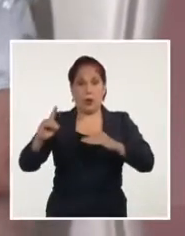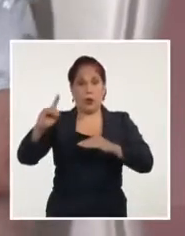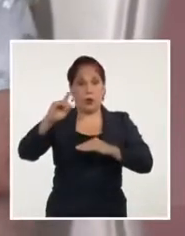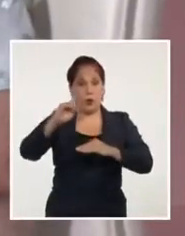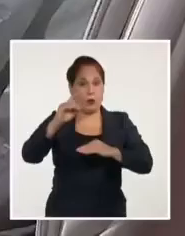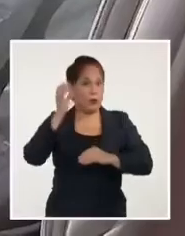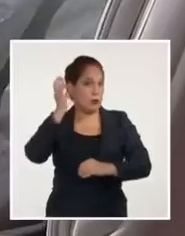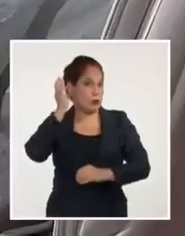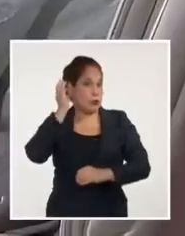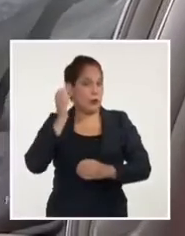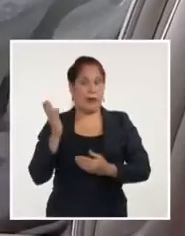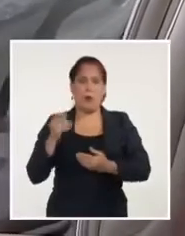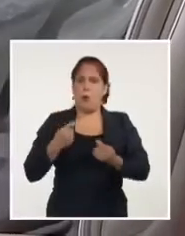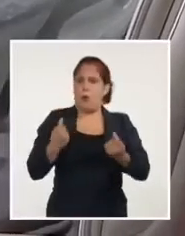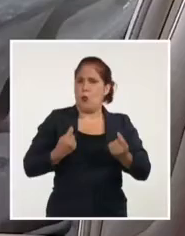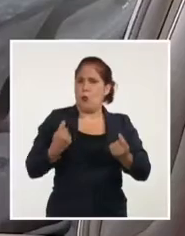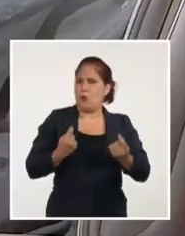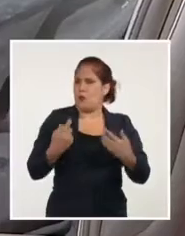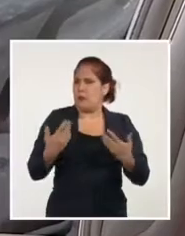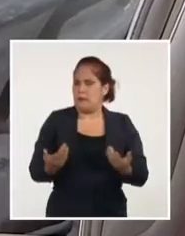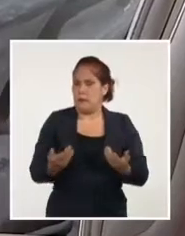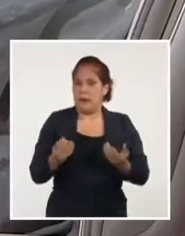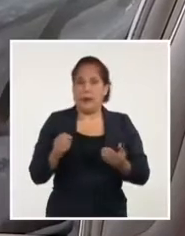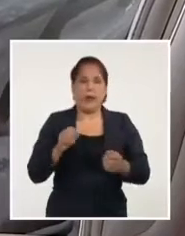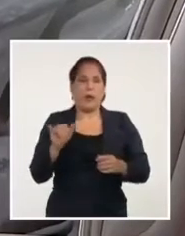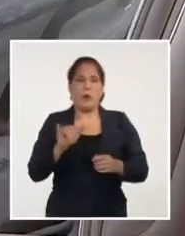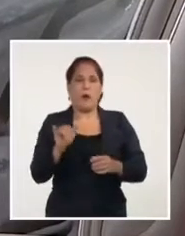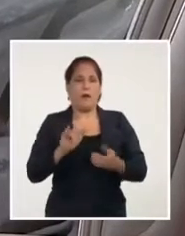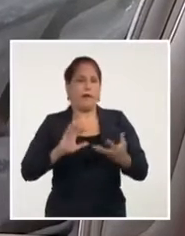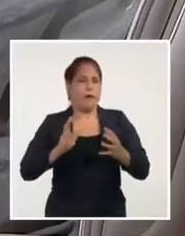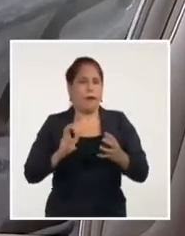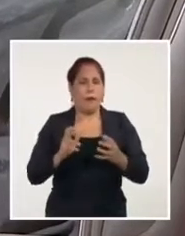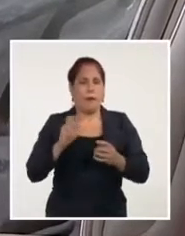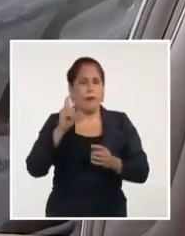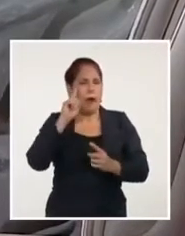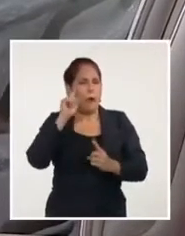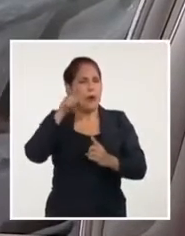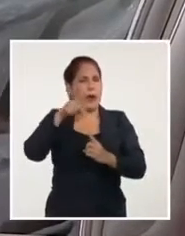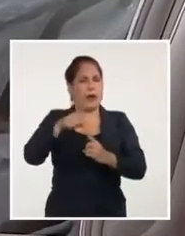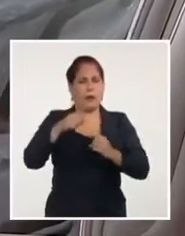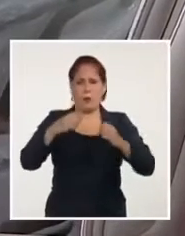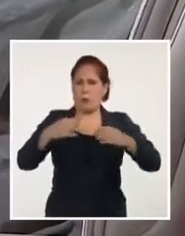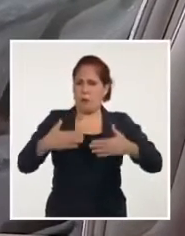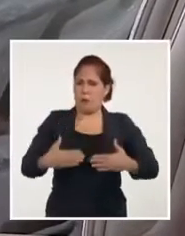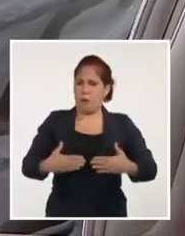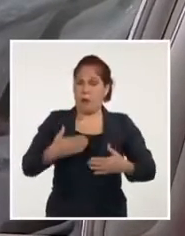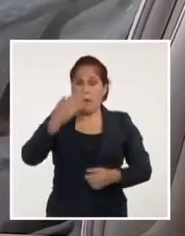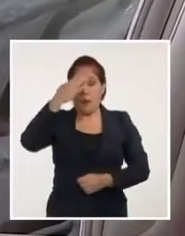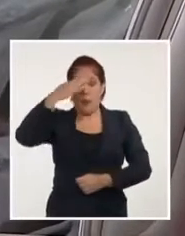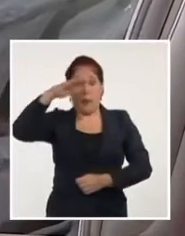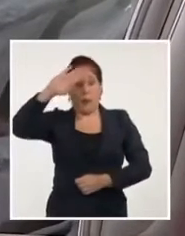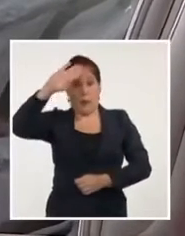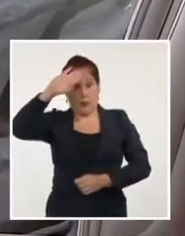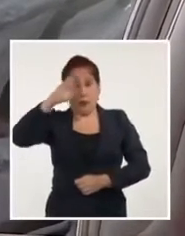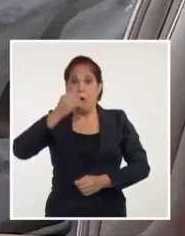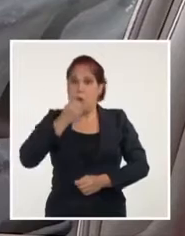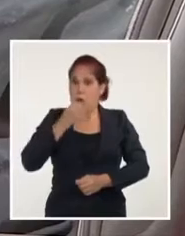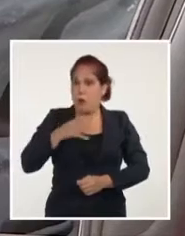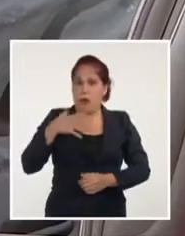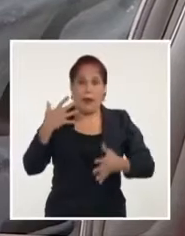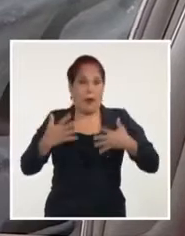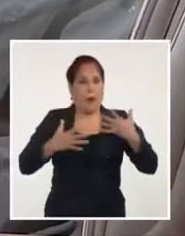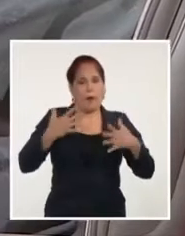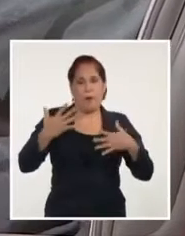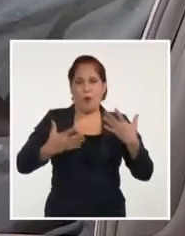de una guerra en la que lo simbólico, la degradación, lo moral, pudiéramos decir lo emotivo,